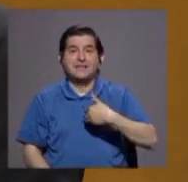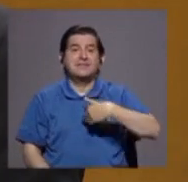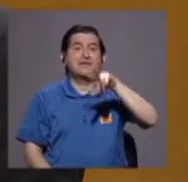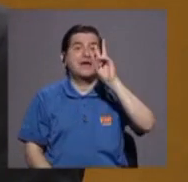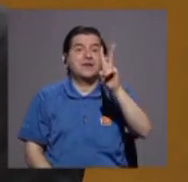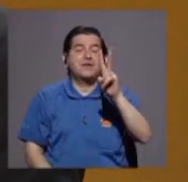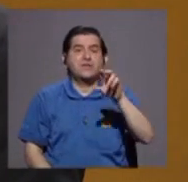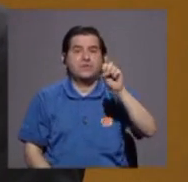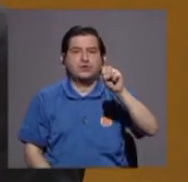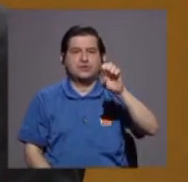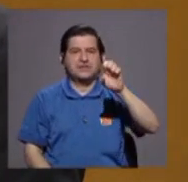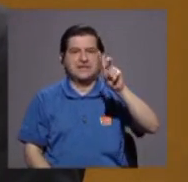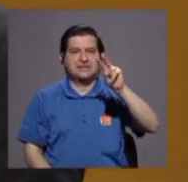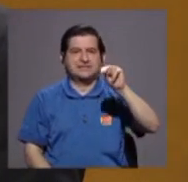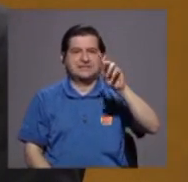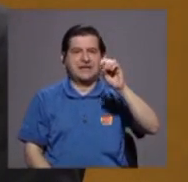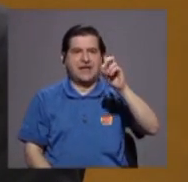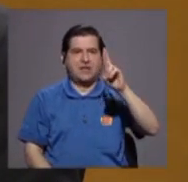senadores,